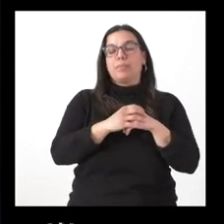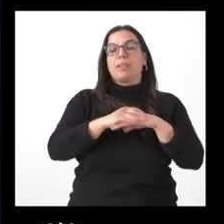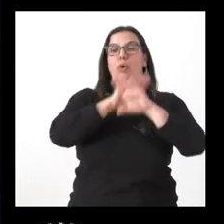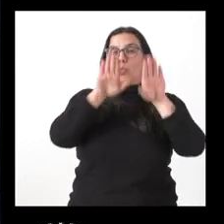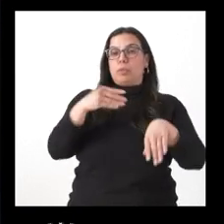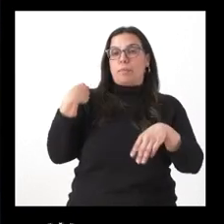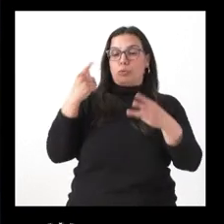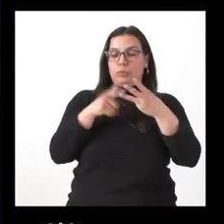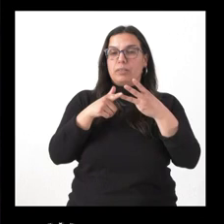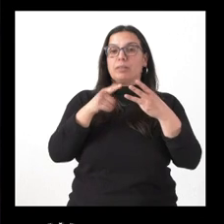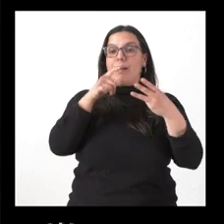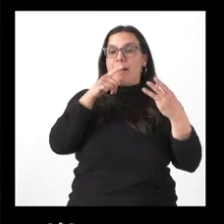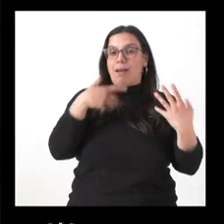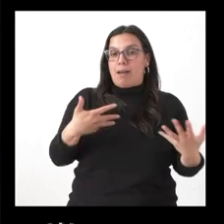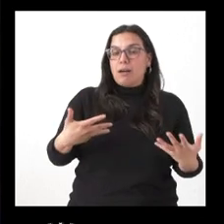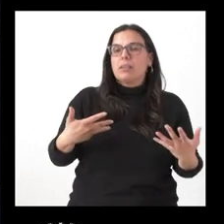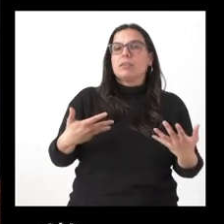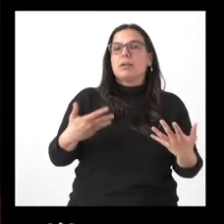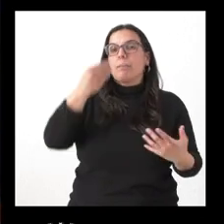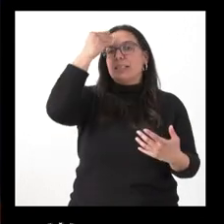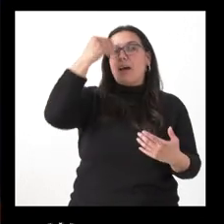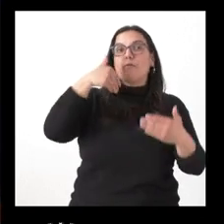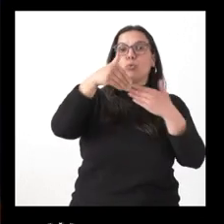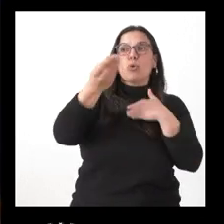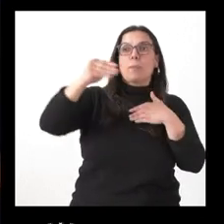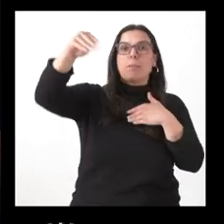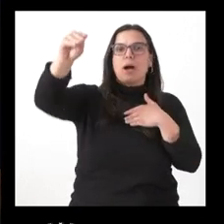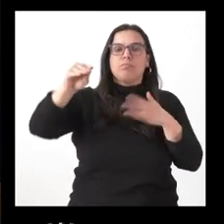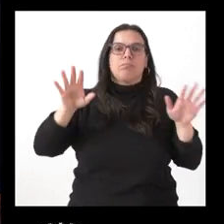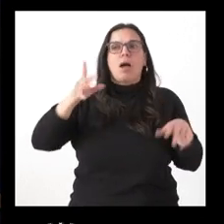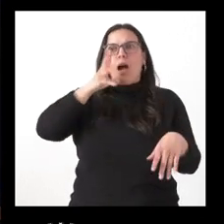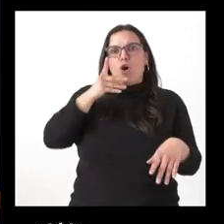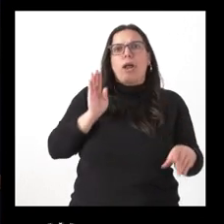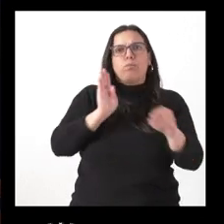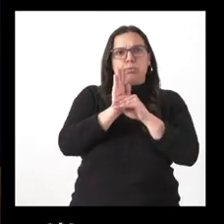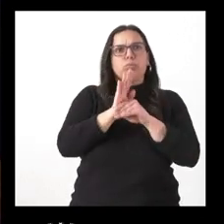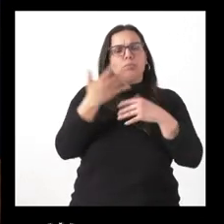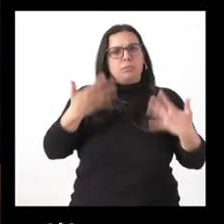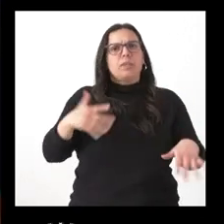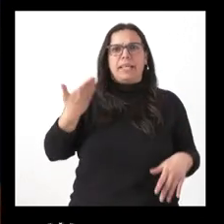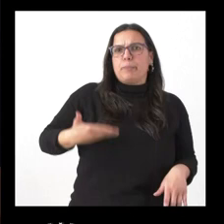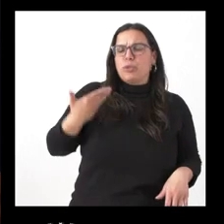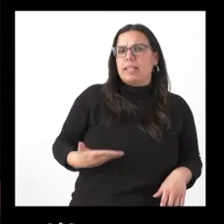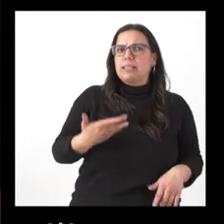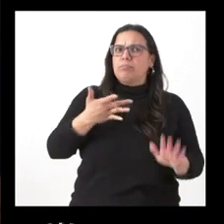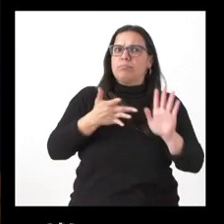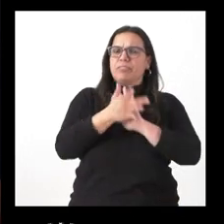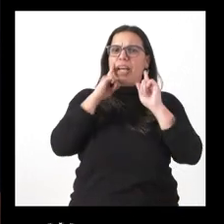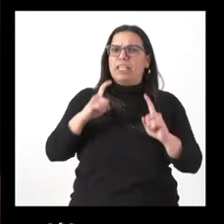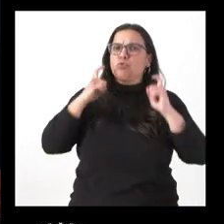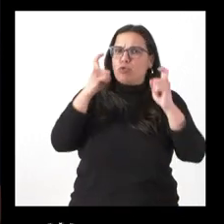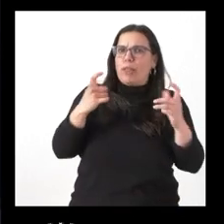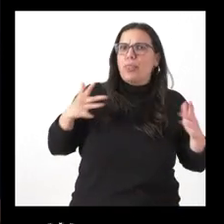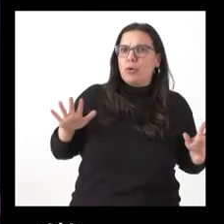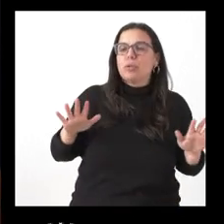cuestión es si a día de hoy descartamos otras aportaciones Nosotros hemos realizado una muy relevante que requiere un esfuerzo considerable y por tanto